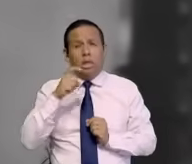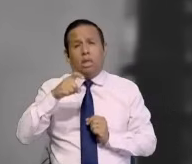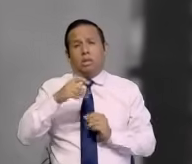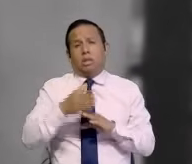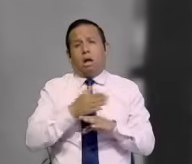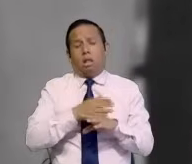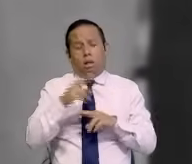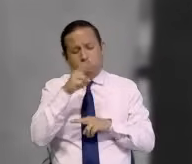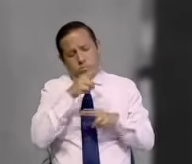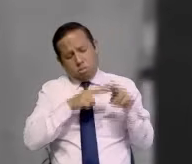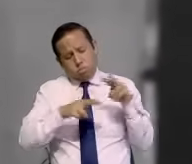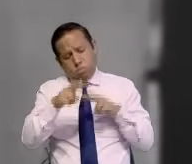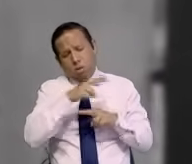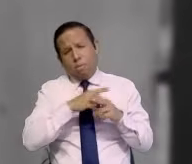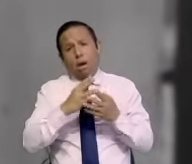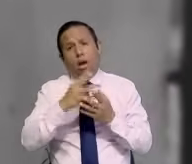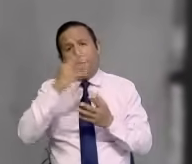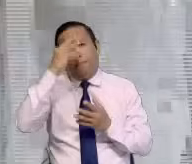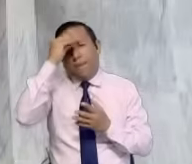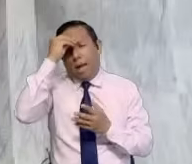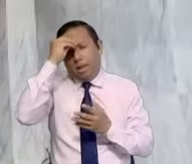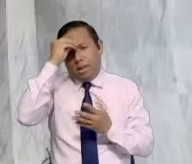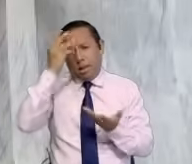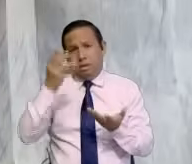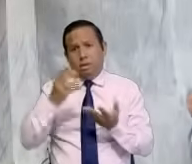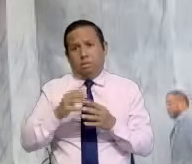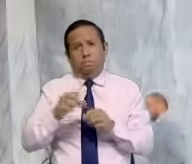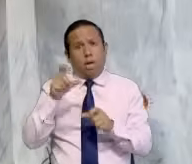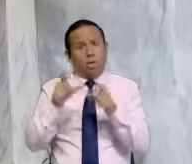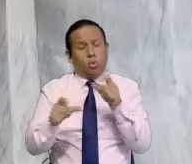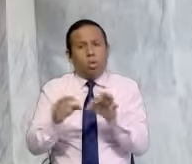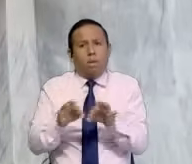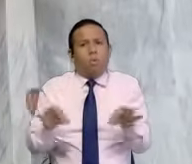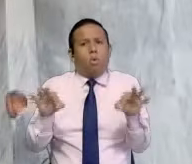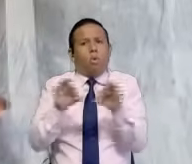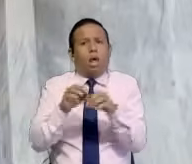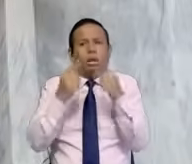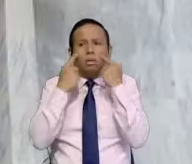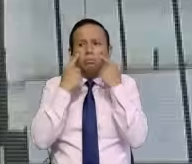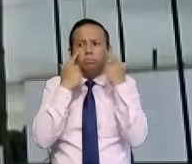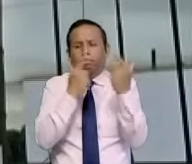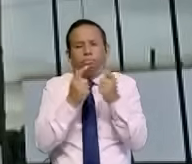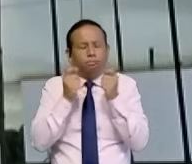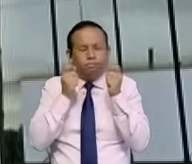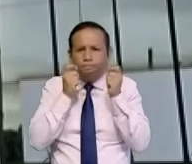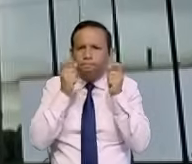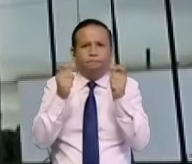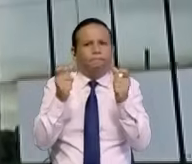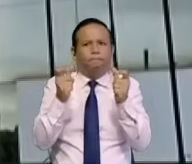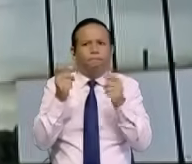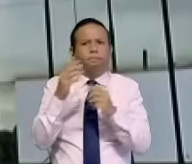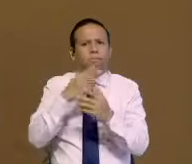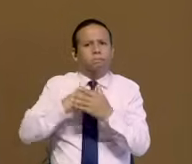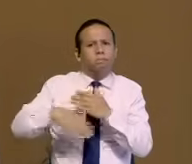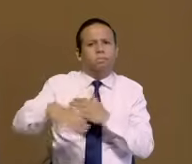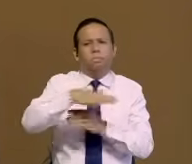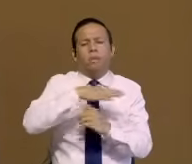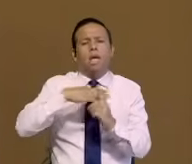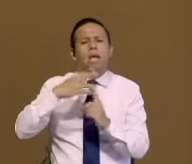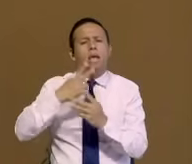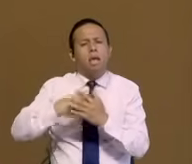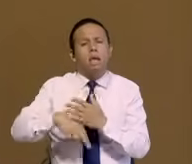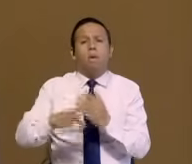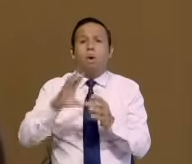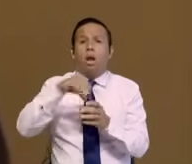deben servir para tomar conciencia y poder estar alerta con lo que pasa en el entorno de sus hijos. En los